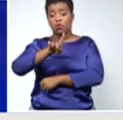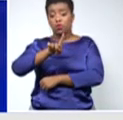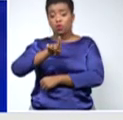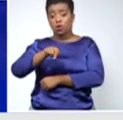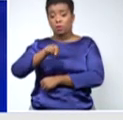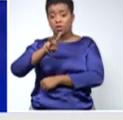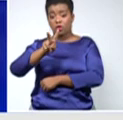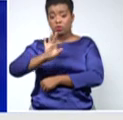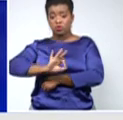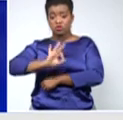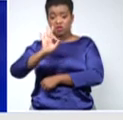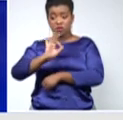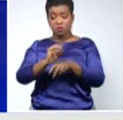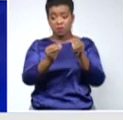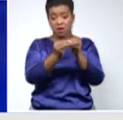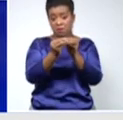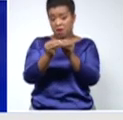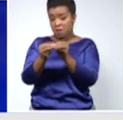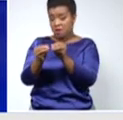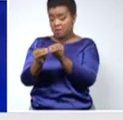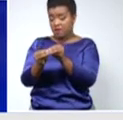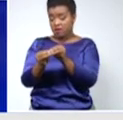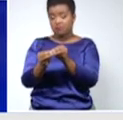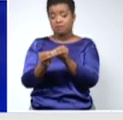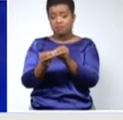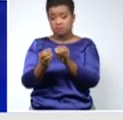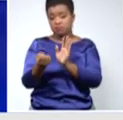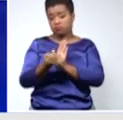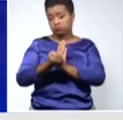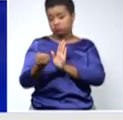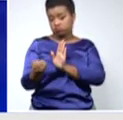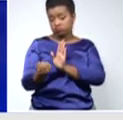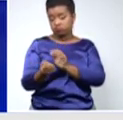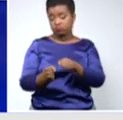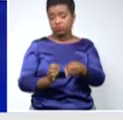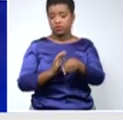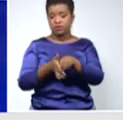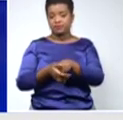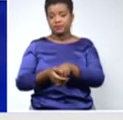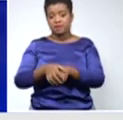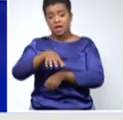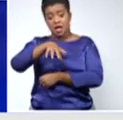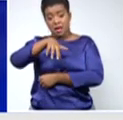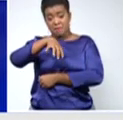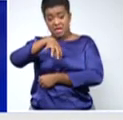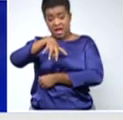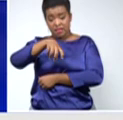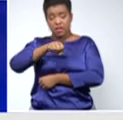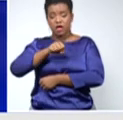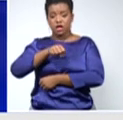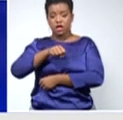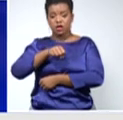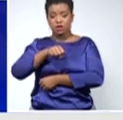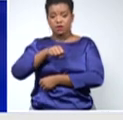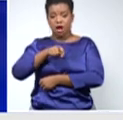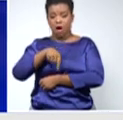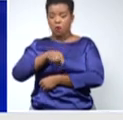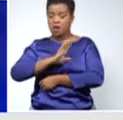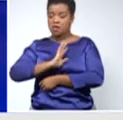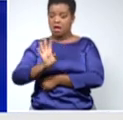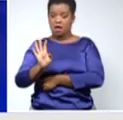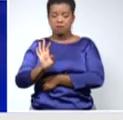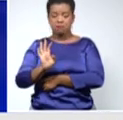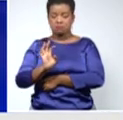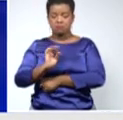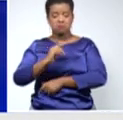41,2% de la incidencia de casos confirmados. Pinar del Río dejó de estar en este grupo. La